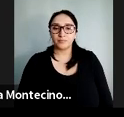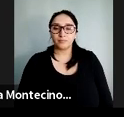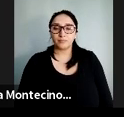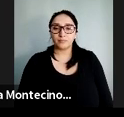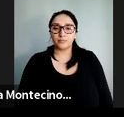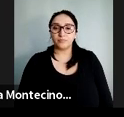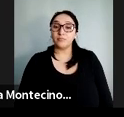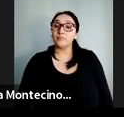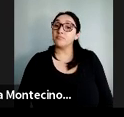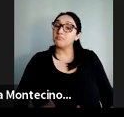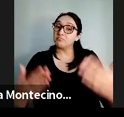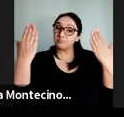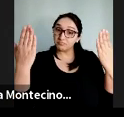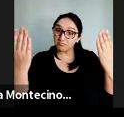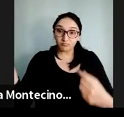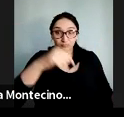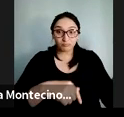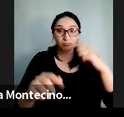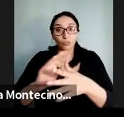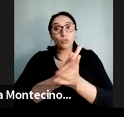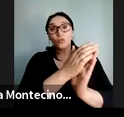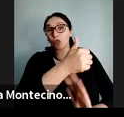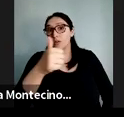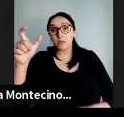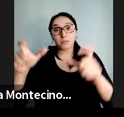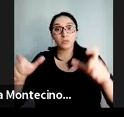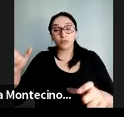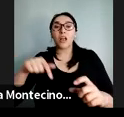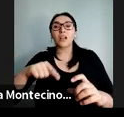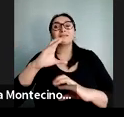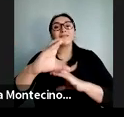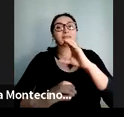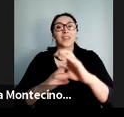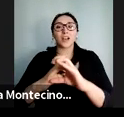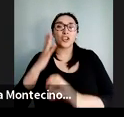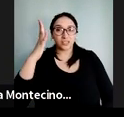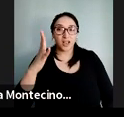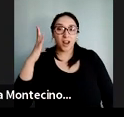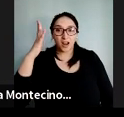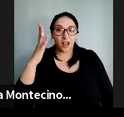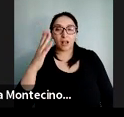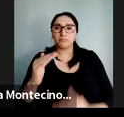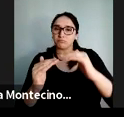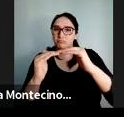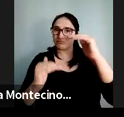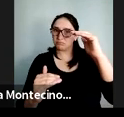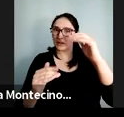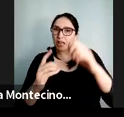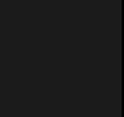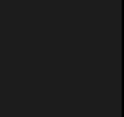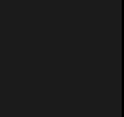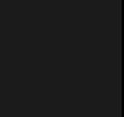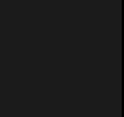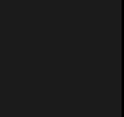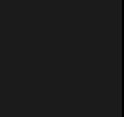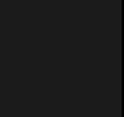Les damos la bienvenida a todas y todos a este ciclo de charlas denominado Desigualdades de Género, realizado